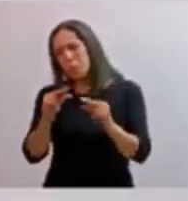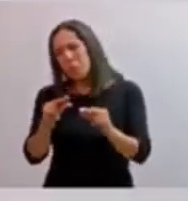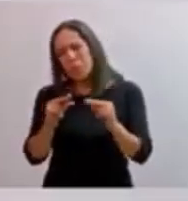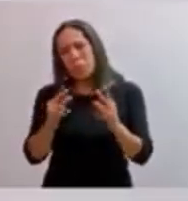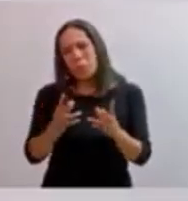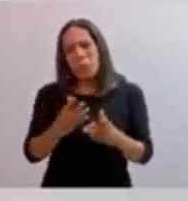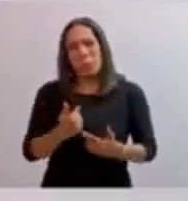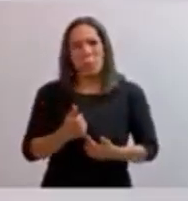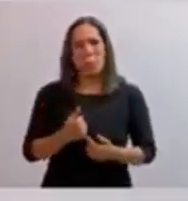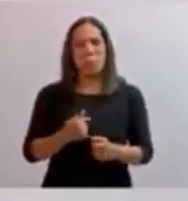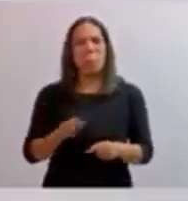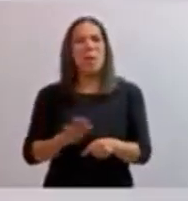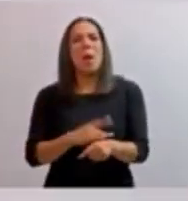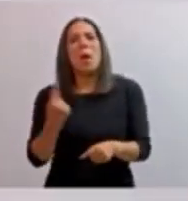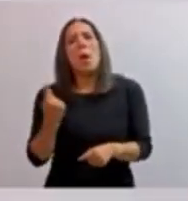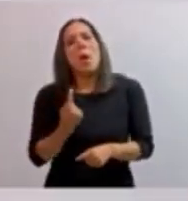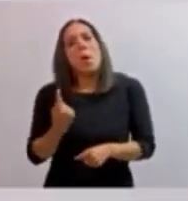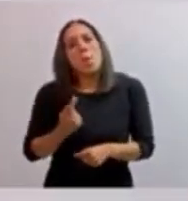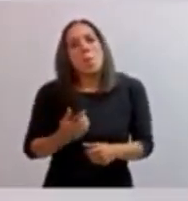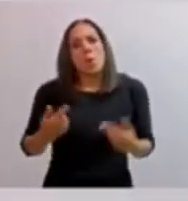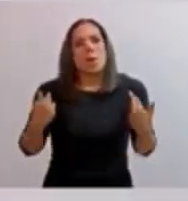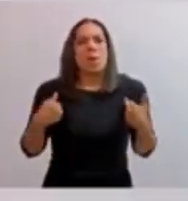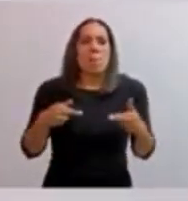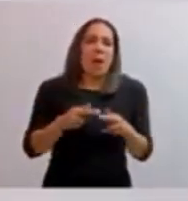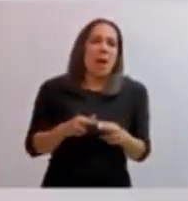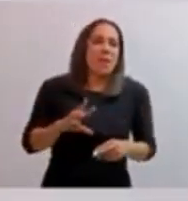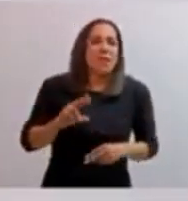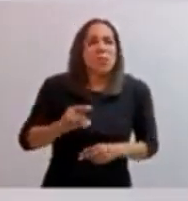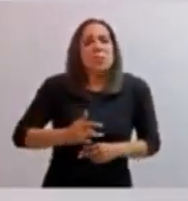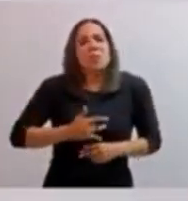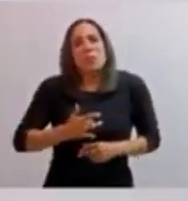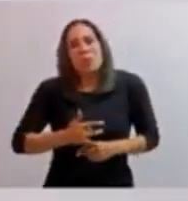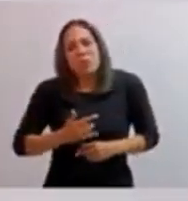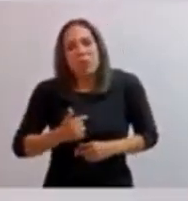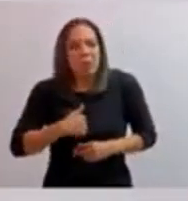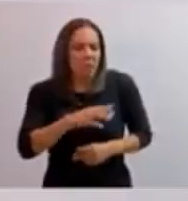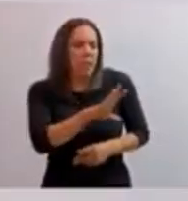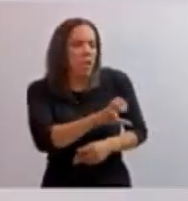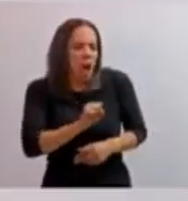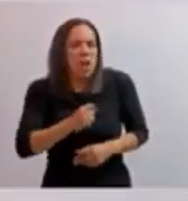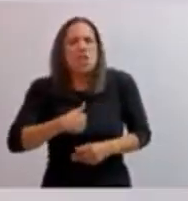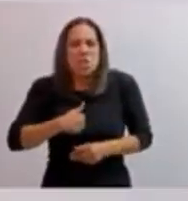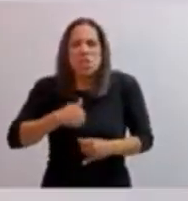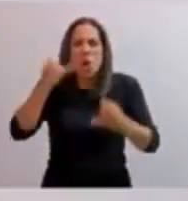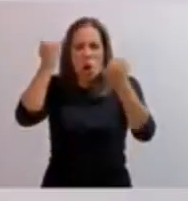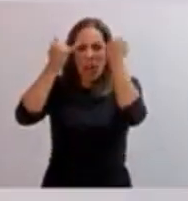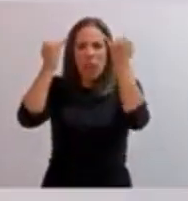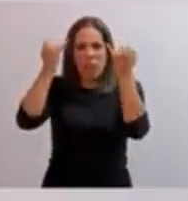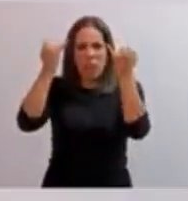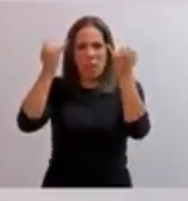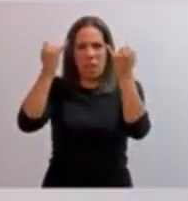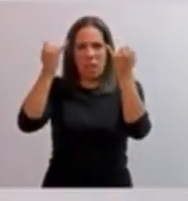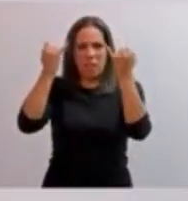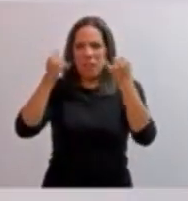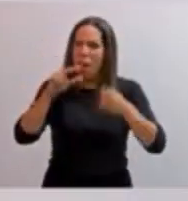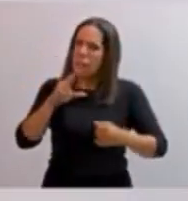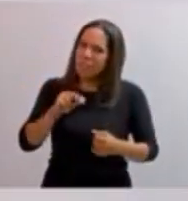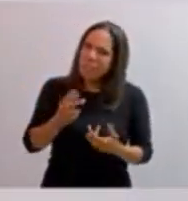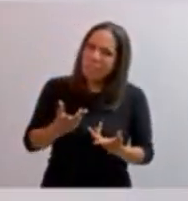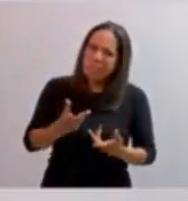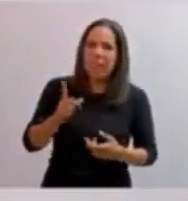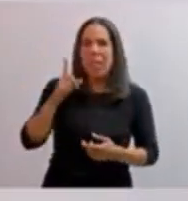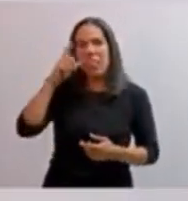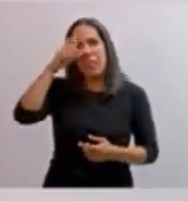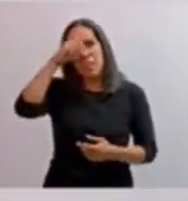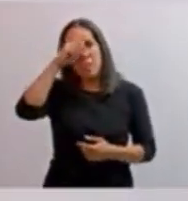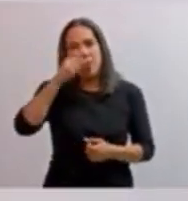de pertenencia a estas propuestas nuevas que nos llegan a las escuelas, pues no se logra nada. Sin embargo,